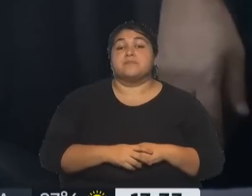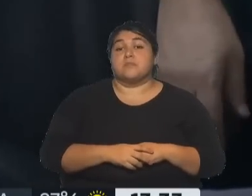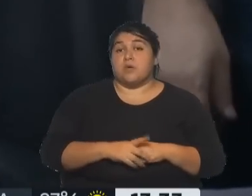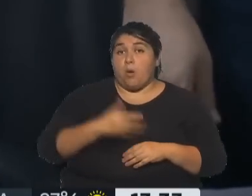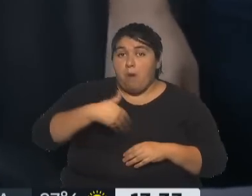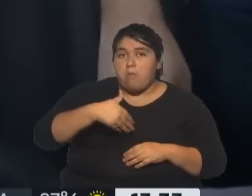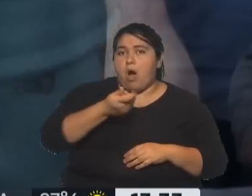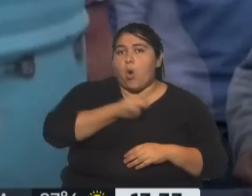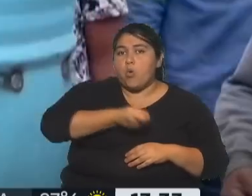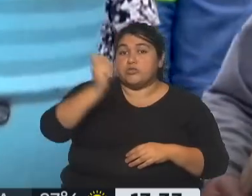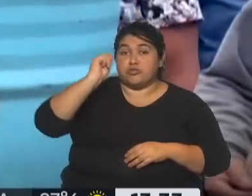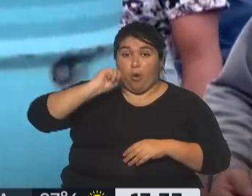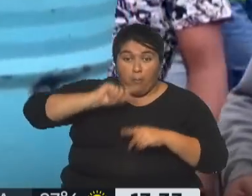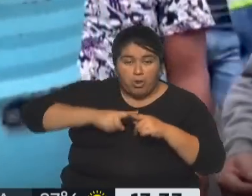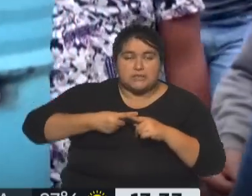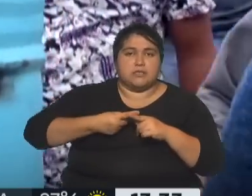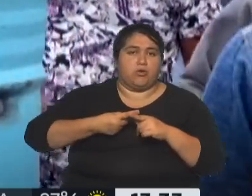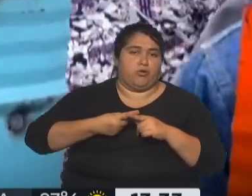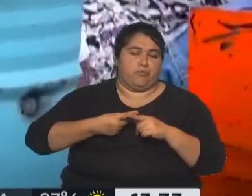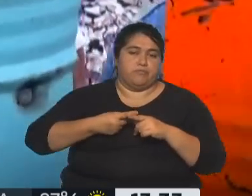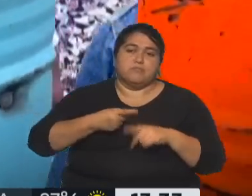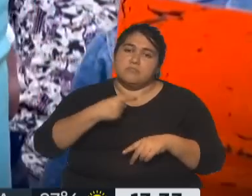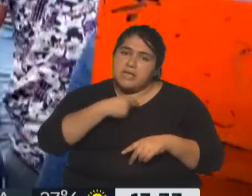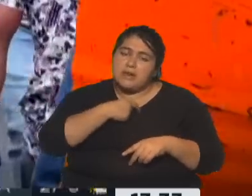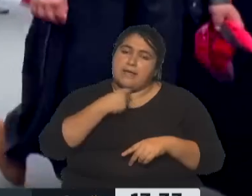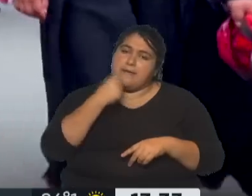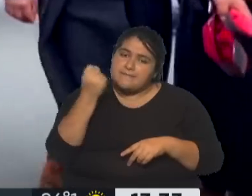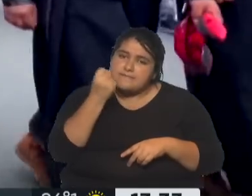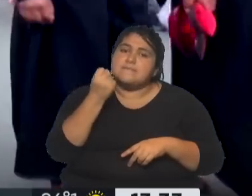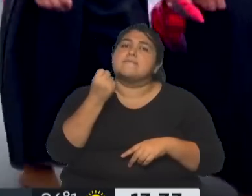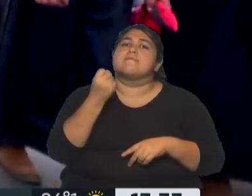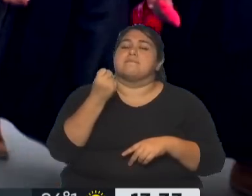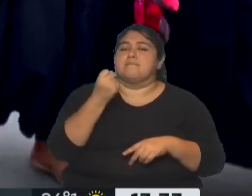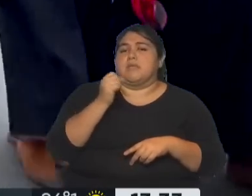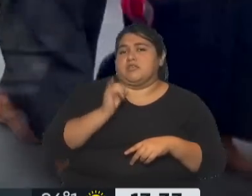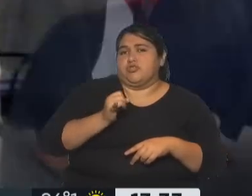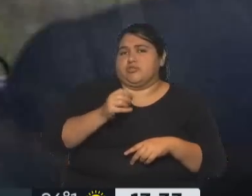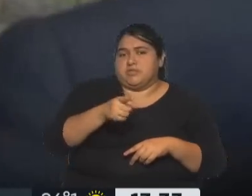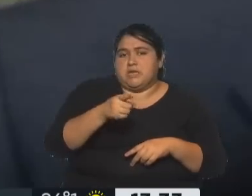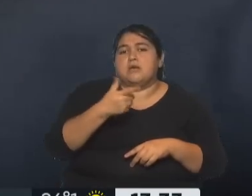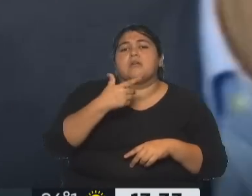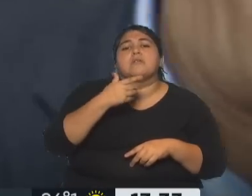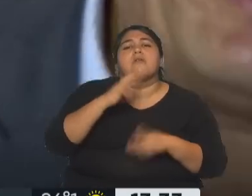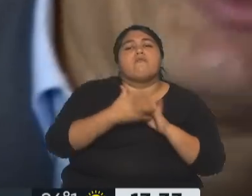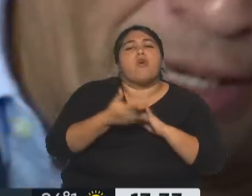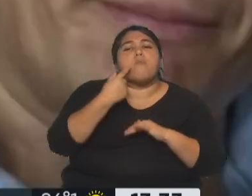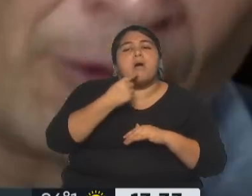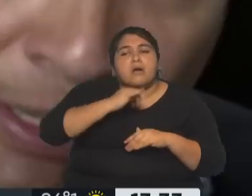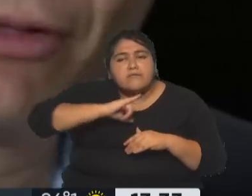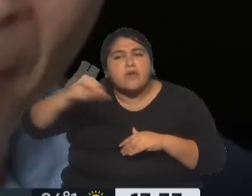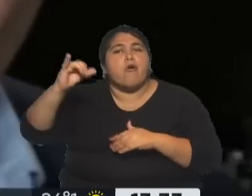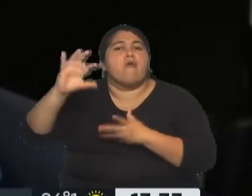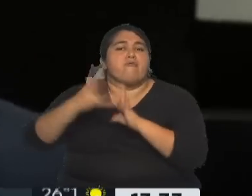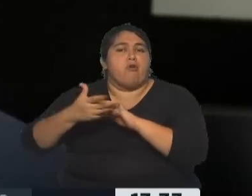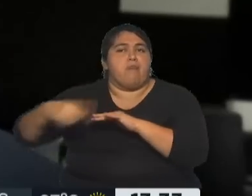juicio político, Lasso insiste en achacar sus males a los intentos de desestabilización, denunciando la existencia de un triunvirato